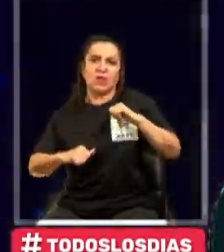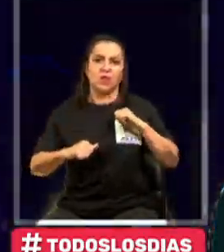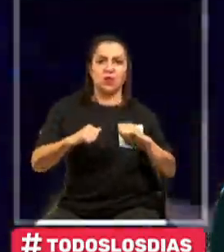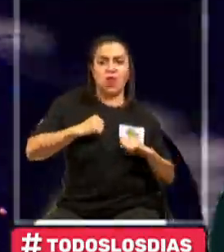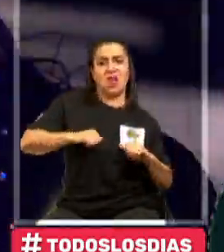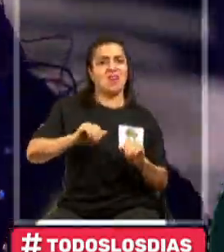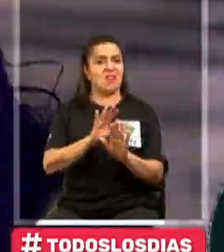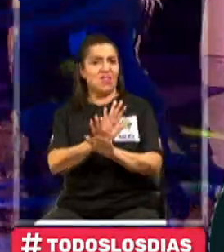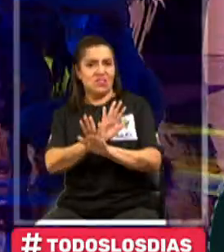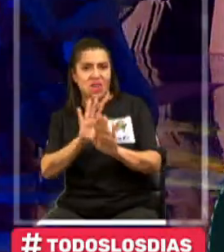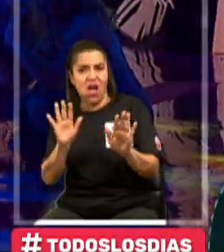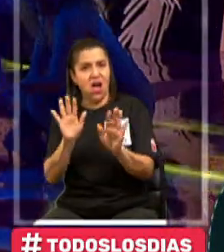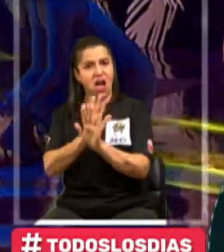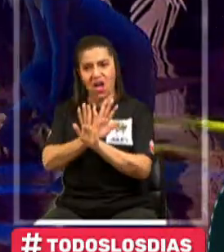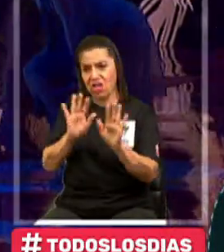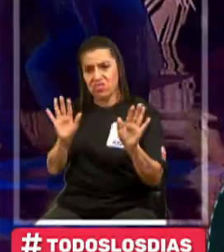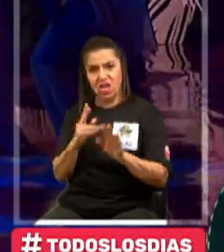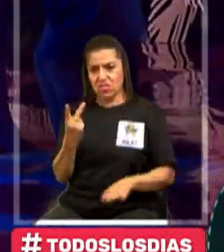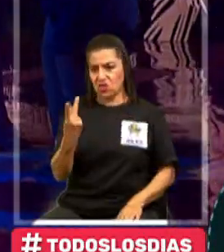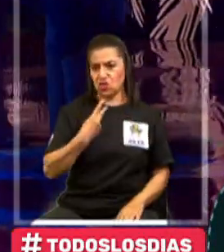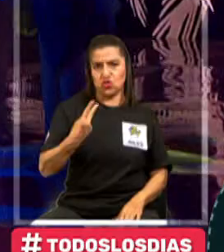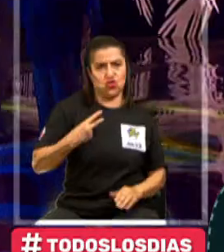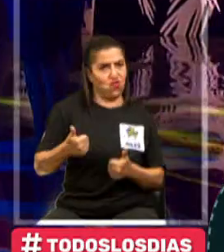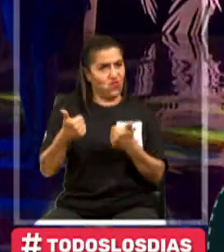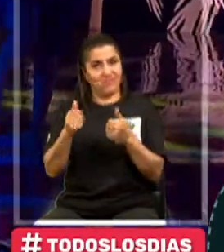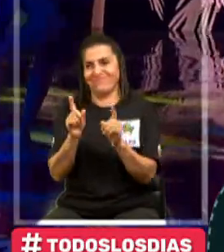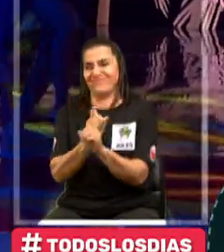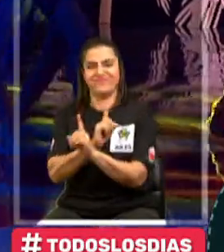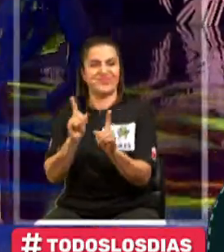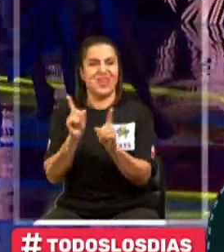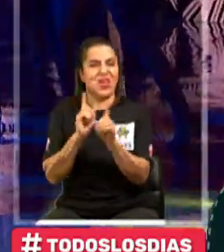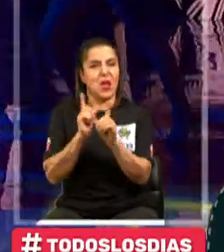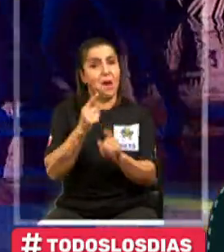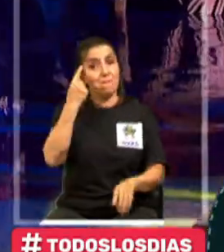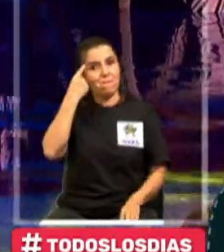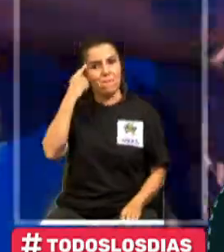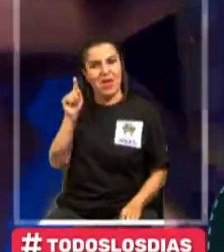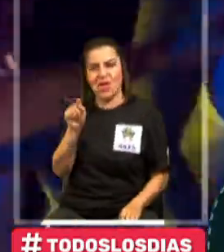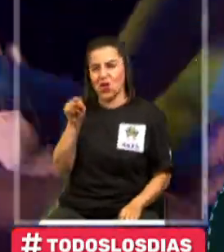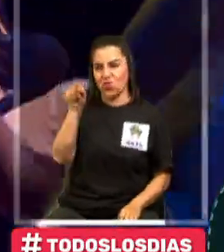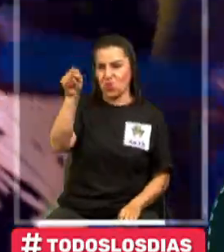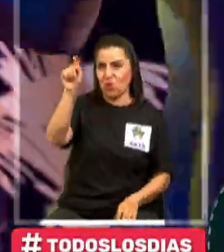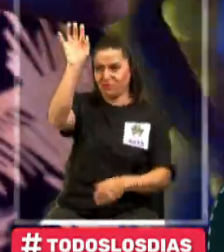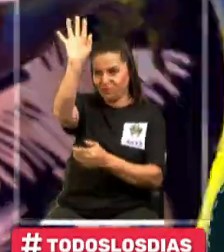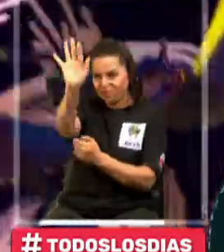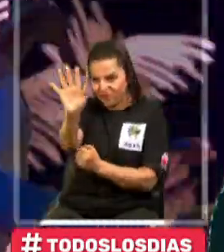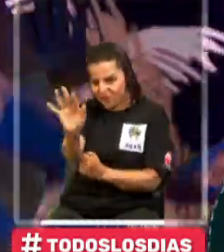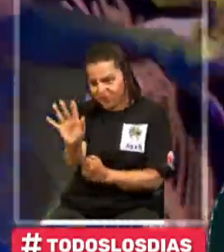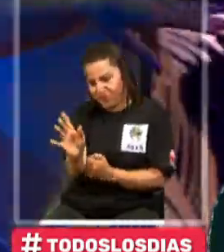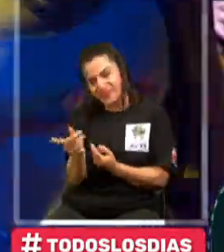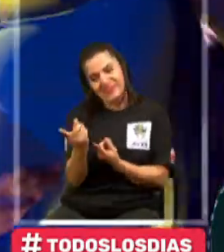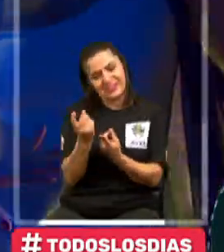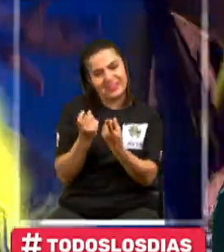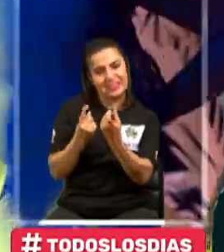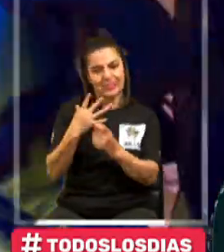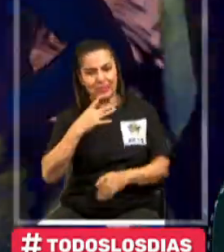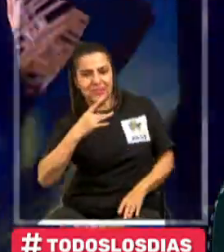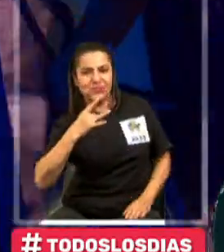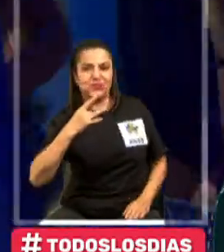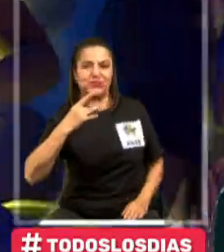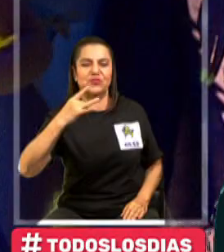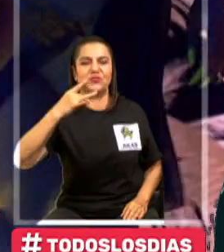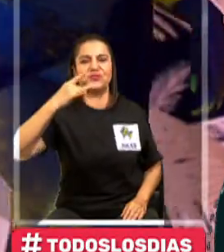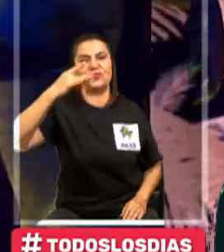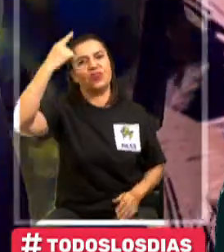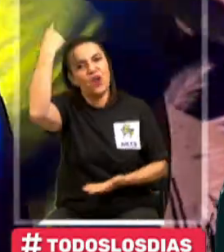Nadie de nosotros va bien, pero son tus encantos los que me obligan